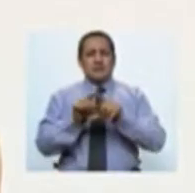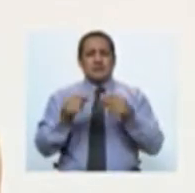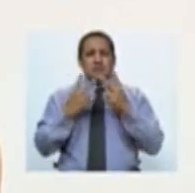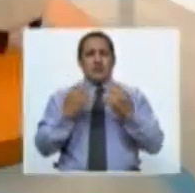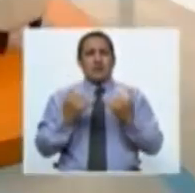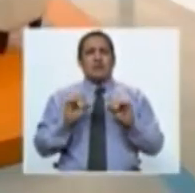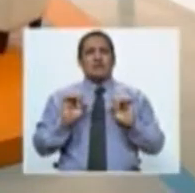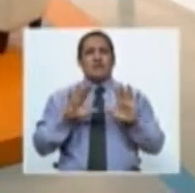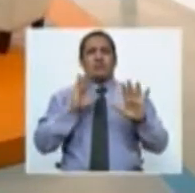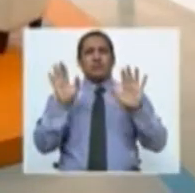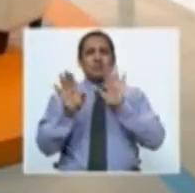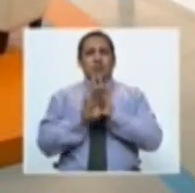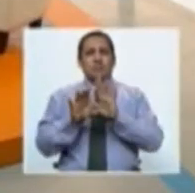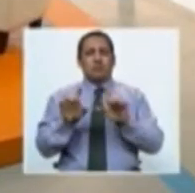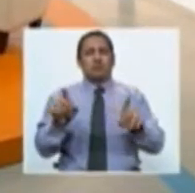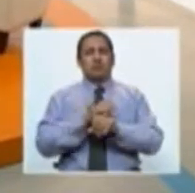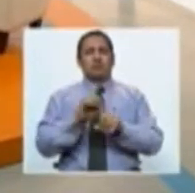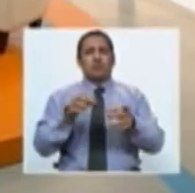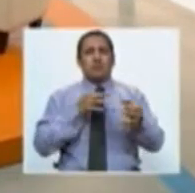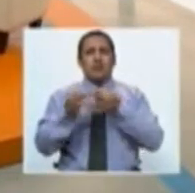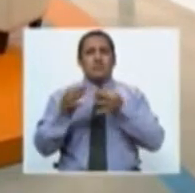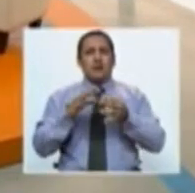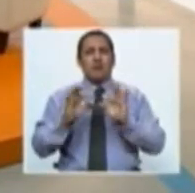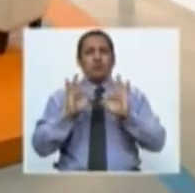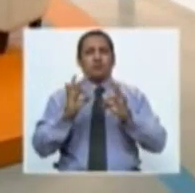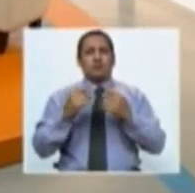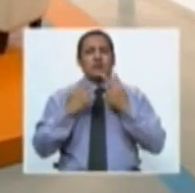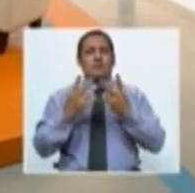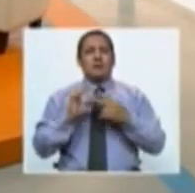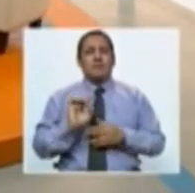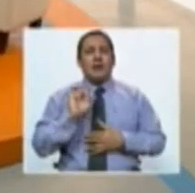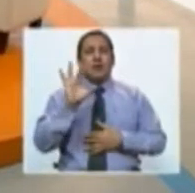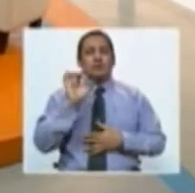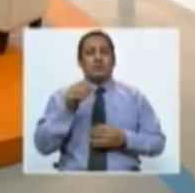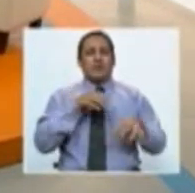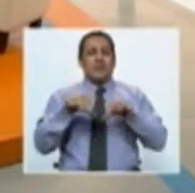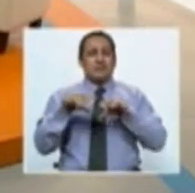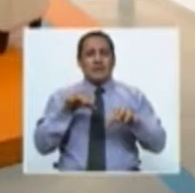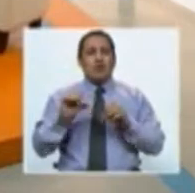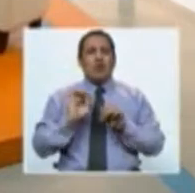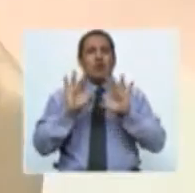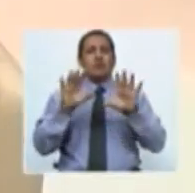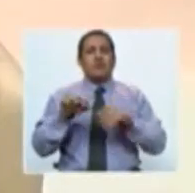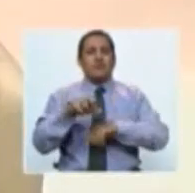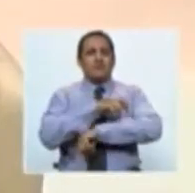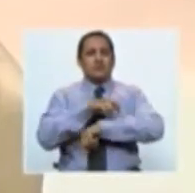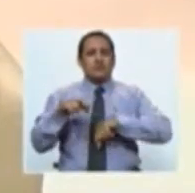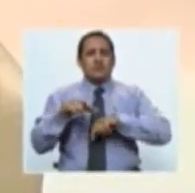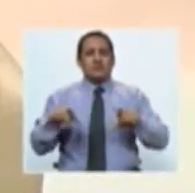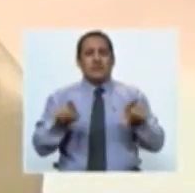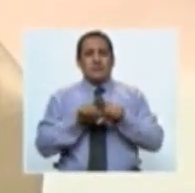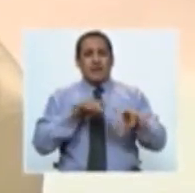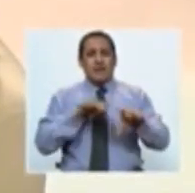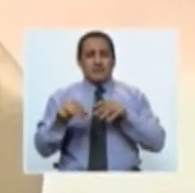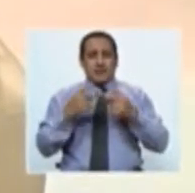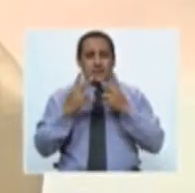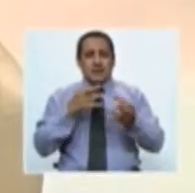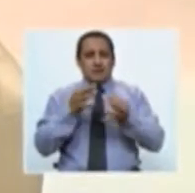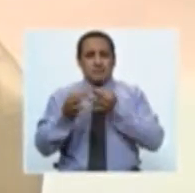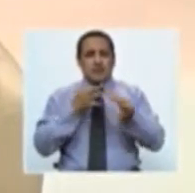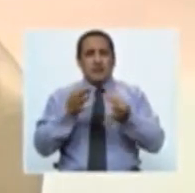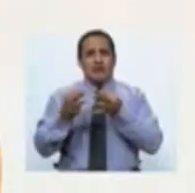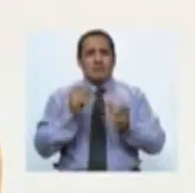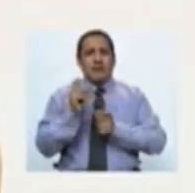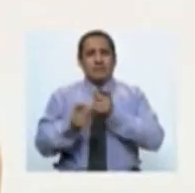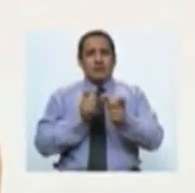Cosa que a lo mejor no lo indica así tan precisamente para otros quehaceres, para otras profesiones. Hace el énfasis